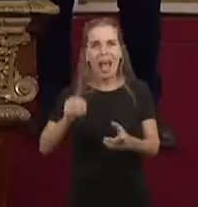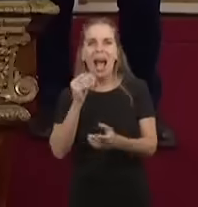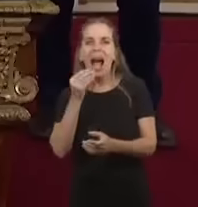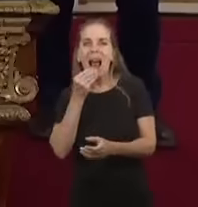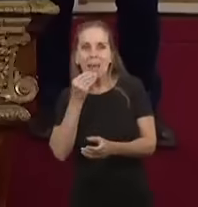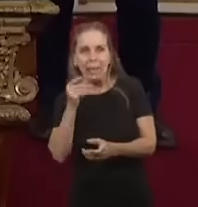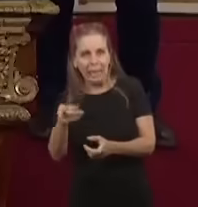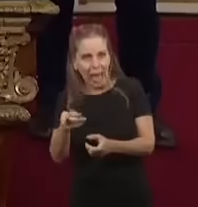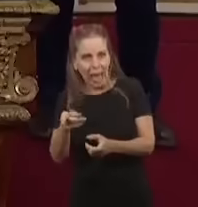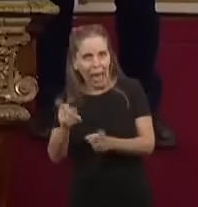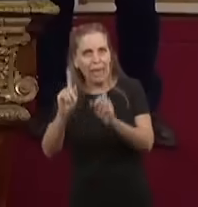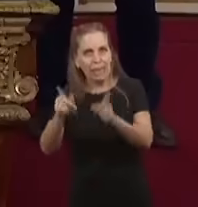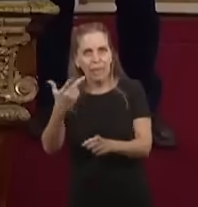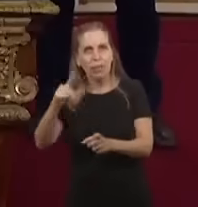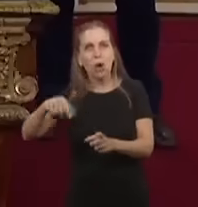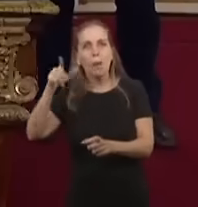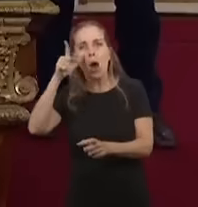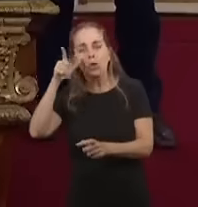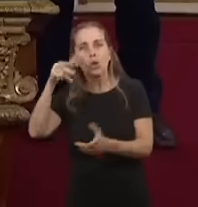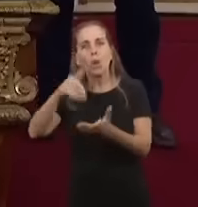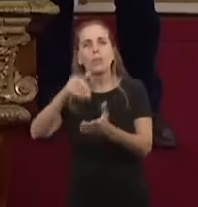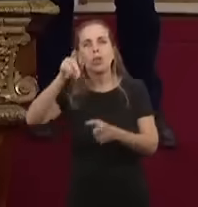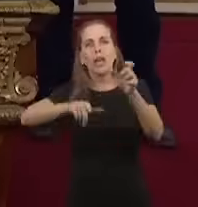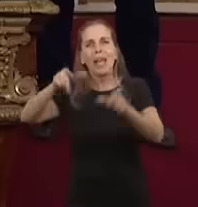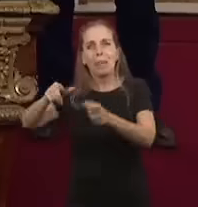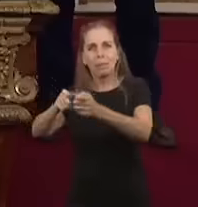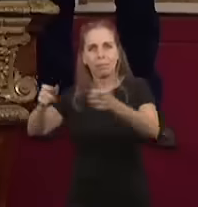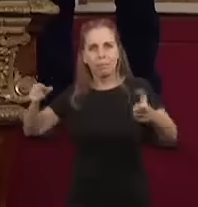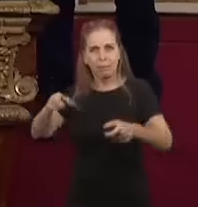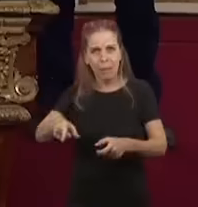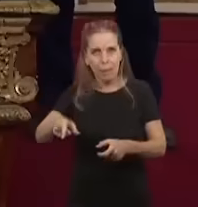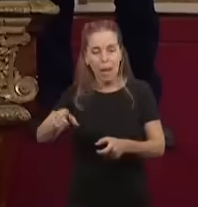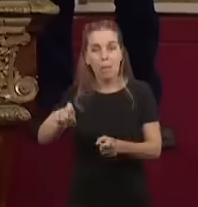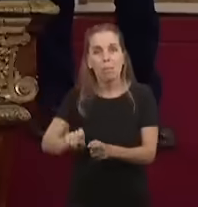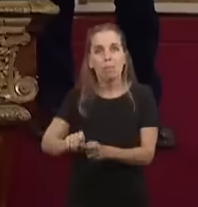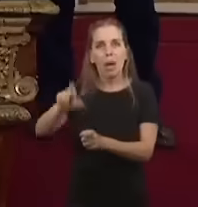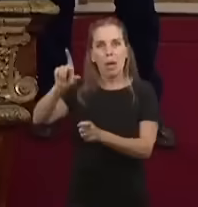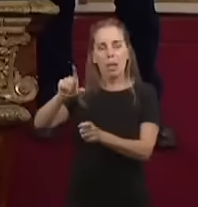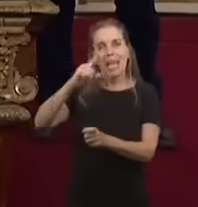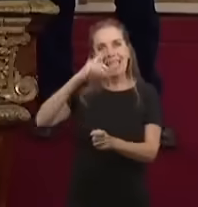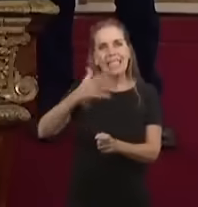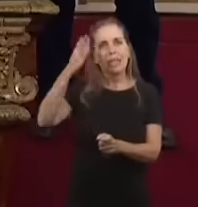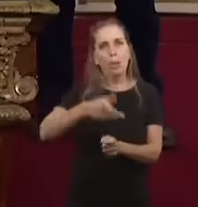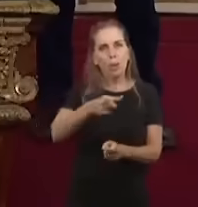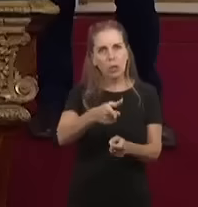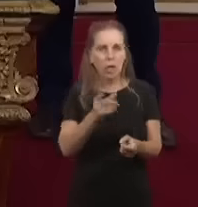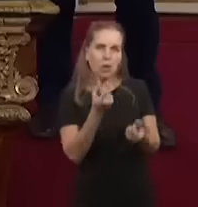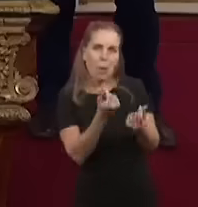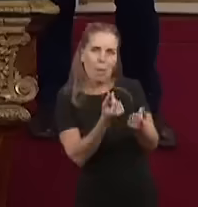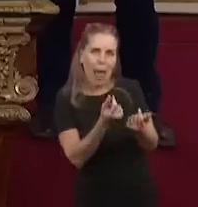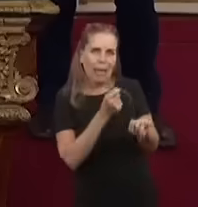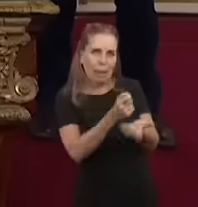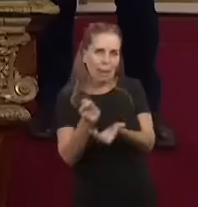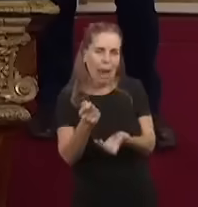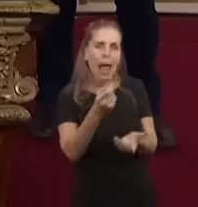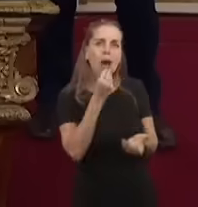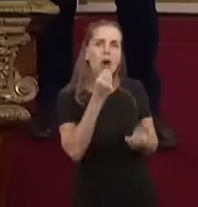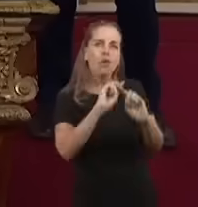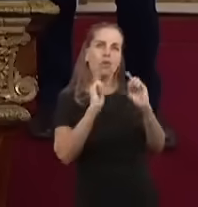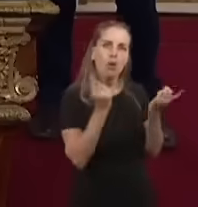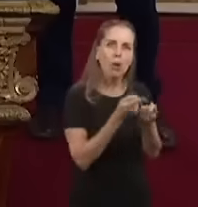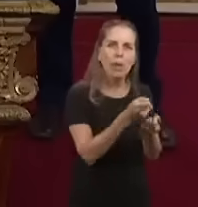en forma directa a 3,8 millones de personas aumentamos un 75 por la ayuda para los comedores acompañado de medidas para